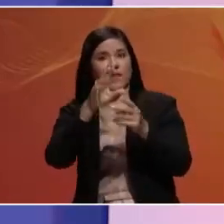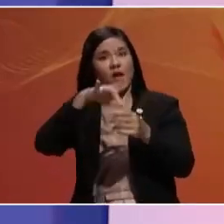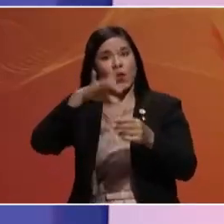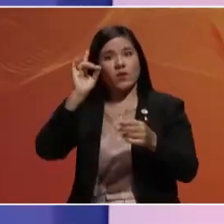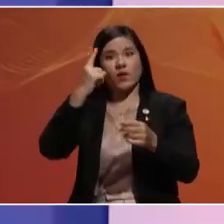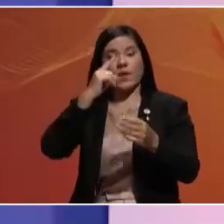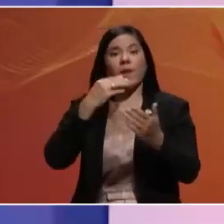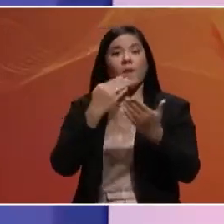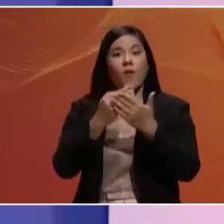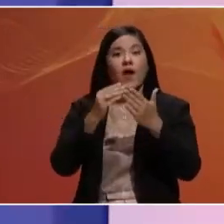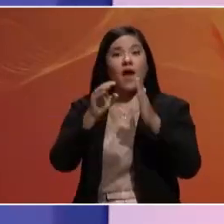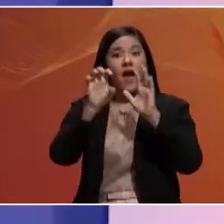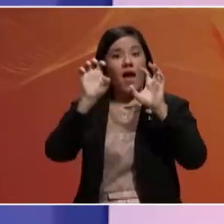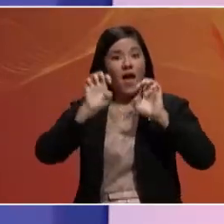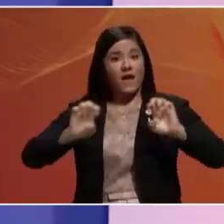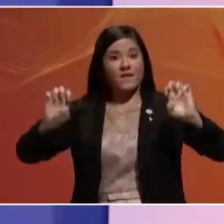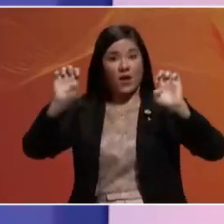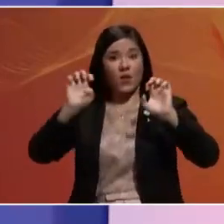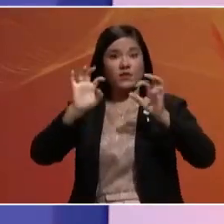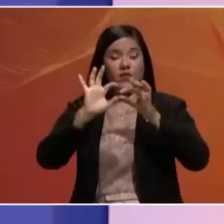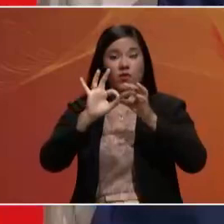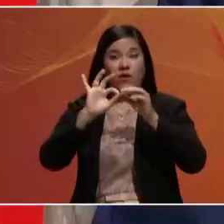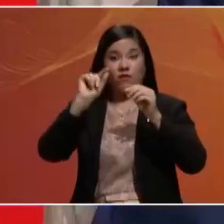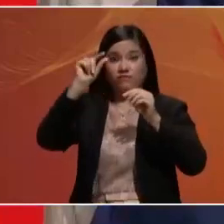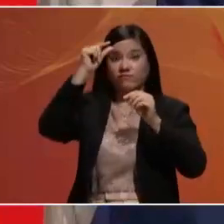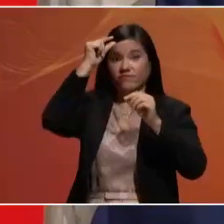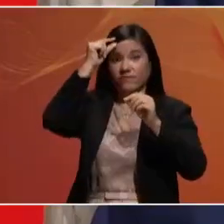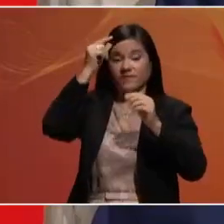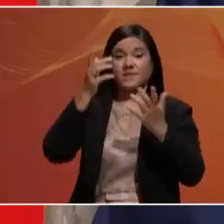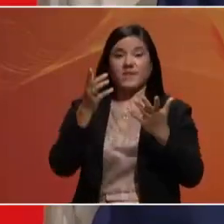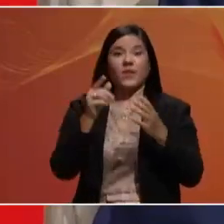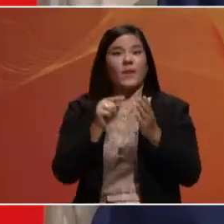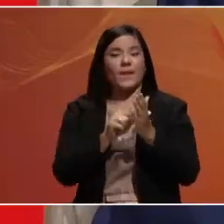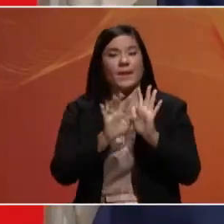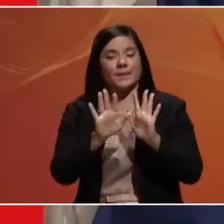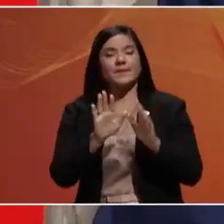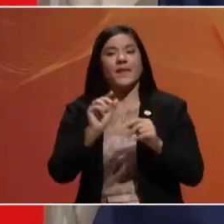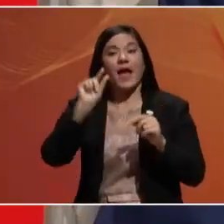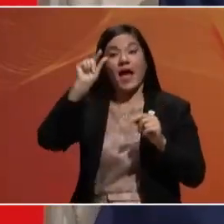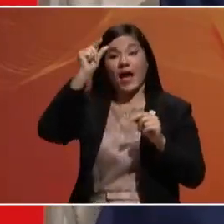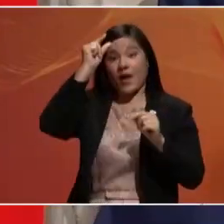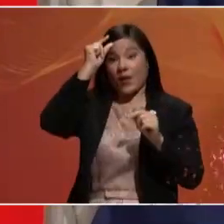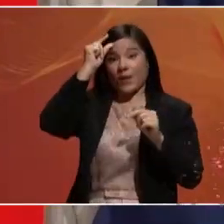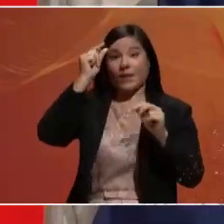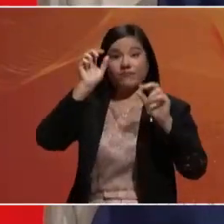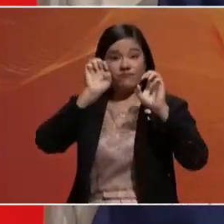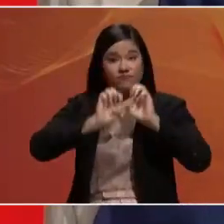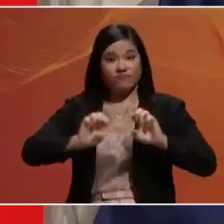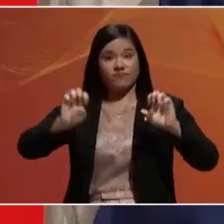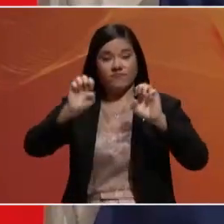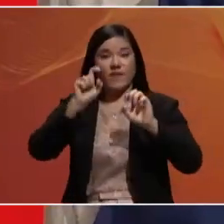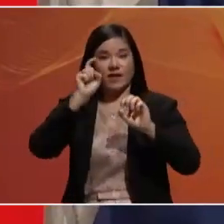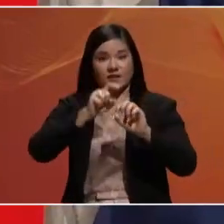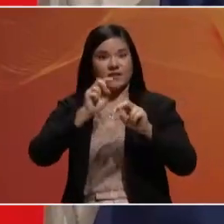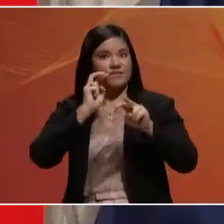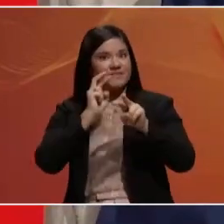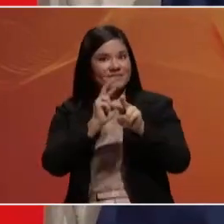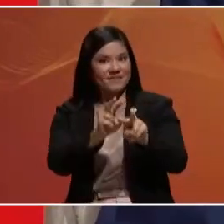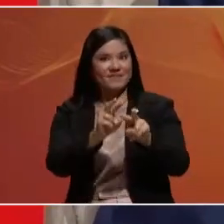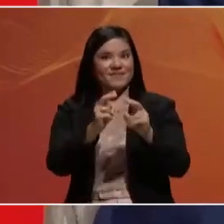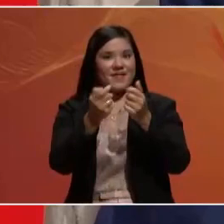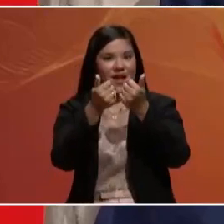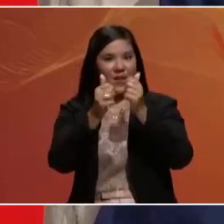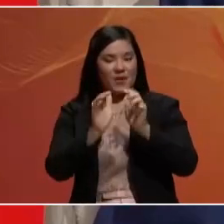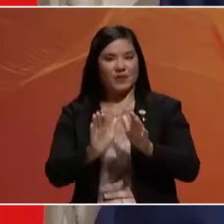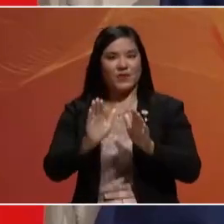hacer una buena evaluación de desempeño? Mira, la evaluación de desempeño es una metodología que nosotros como el Ministerio de Administración Pública implementamos en toda la